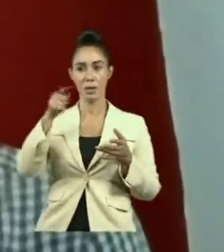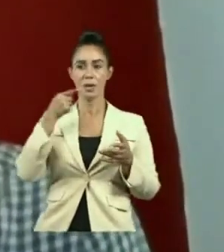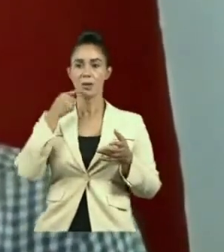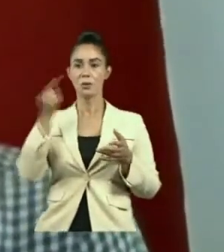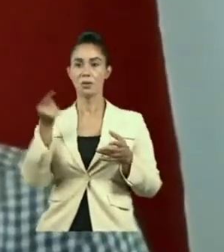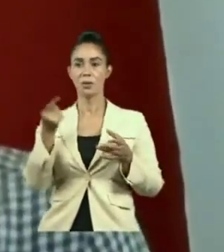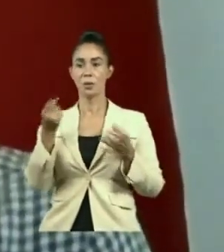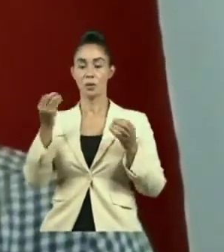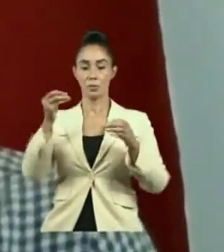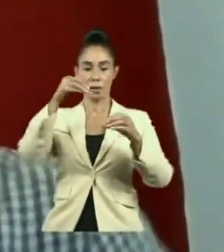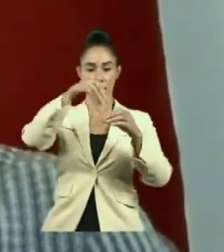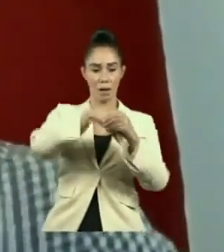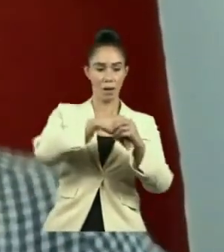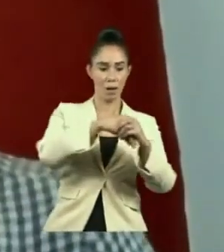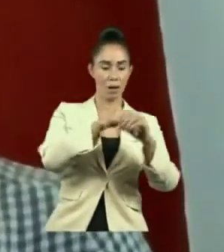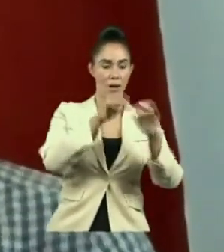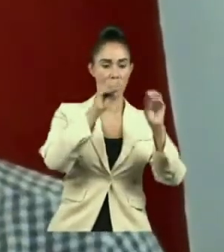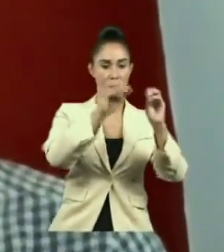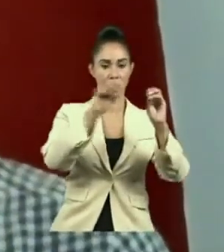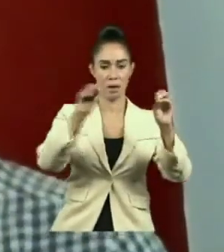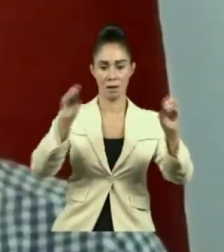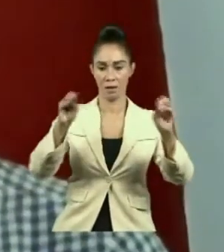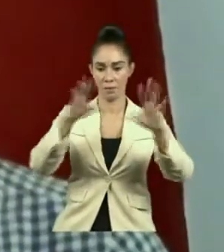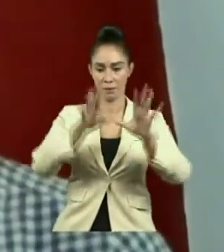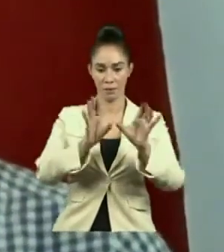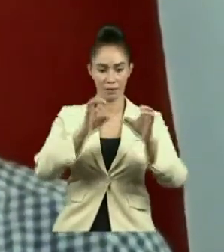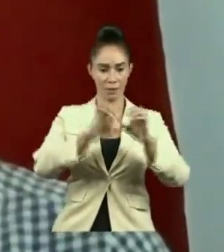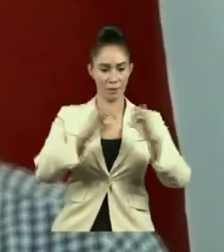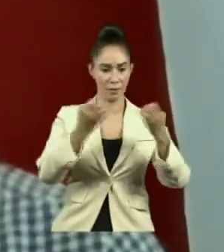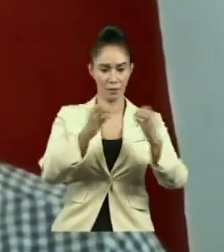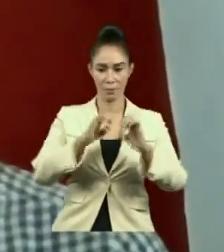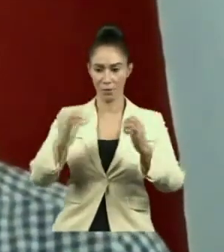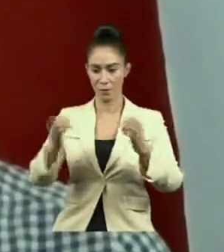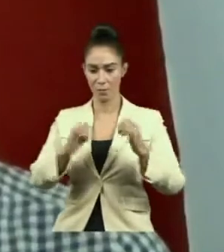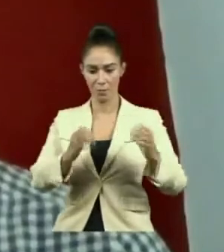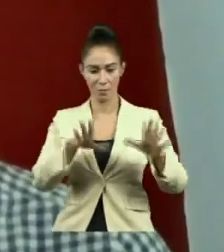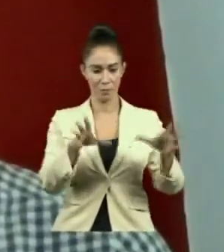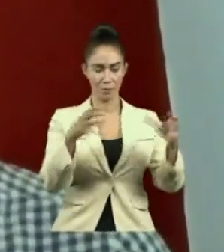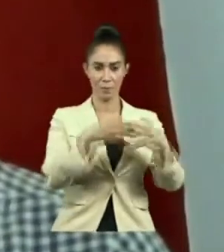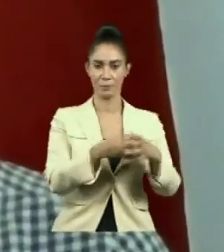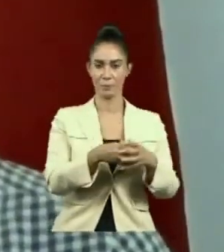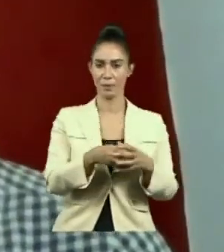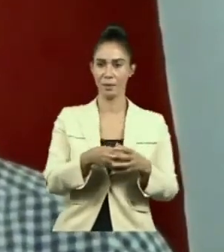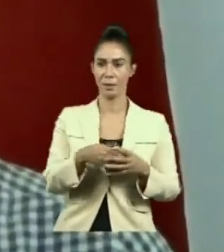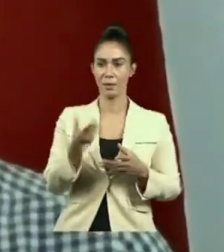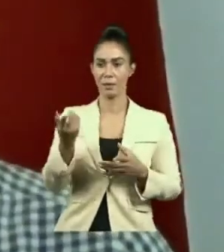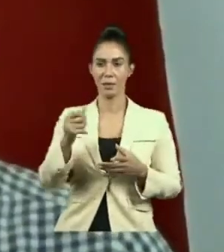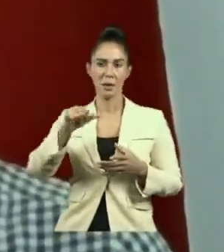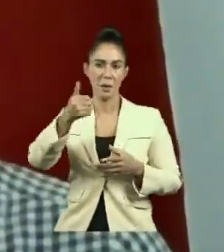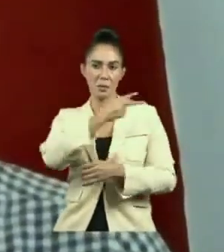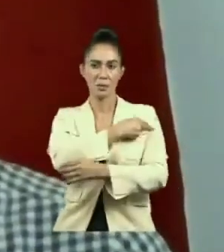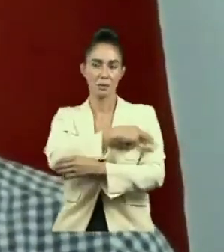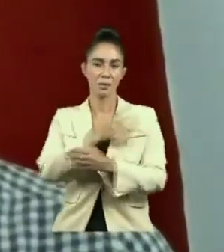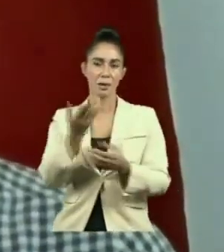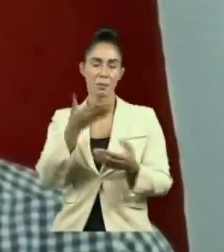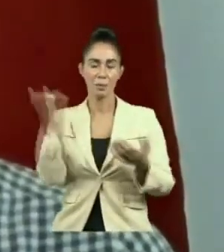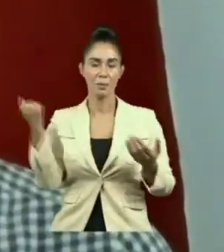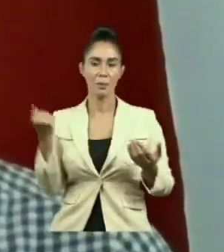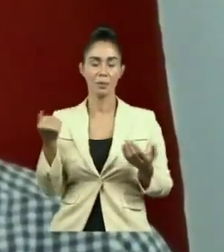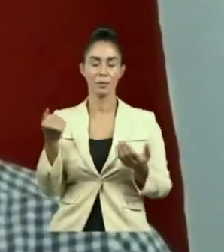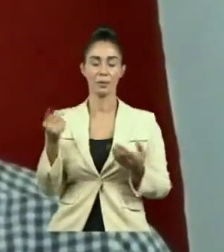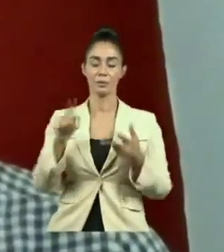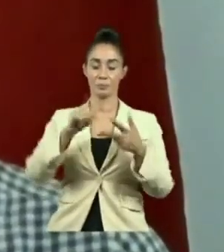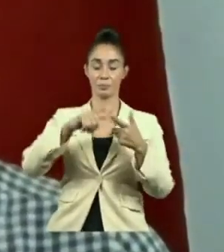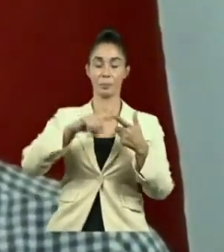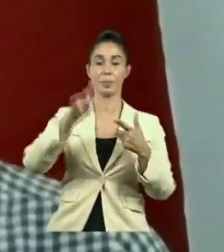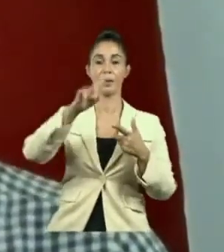ve equipar un hospital de campaña cuando tenemos tantas carencias en los hospitales de la red pública pero bueno el punto es el siguiente a través